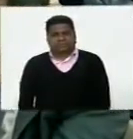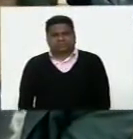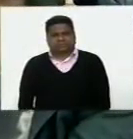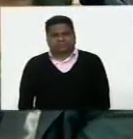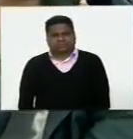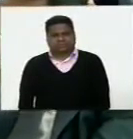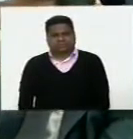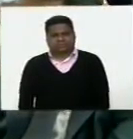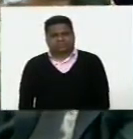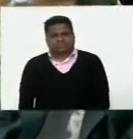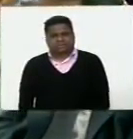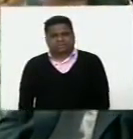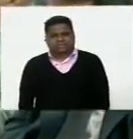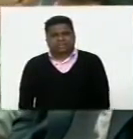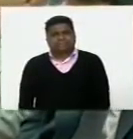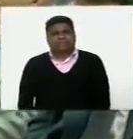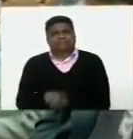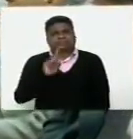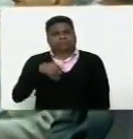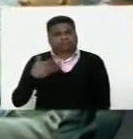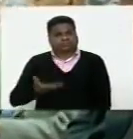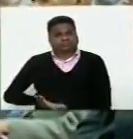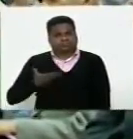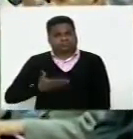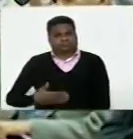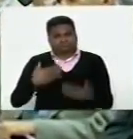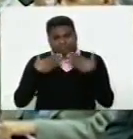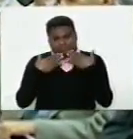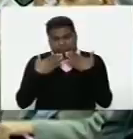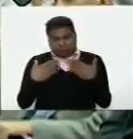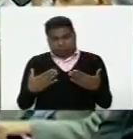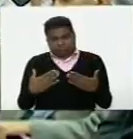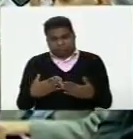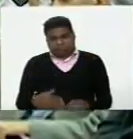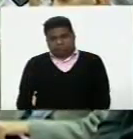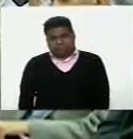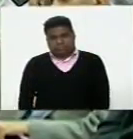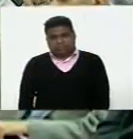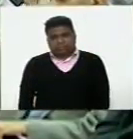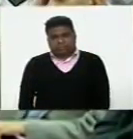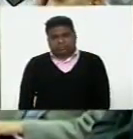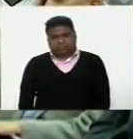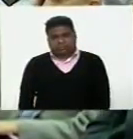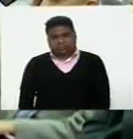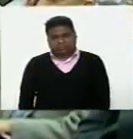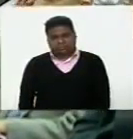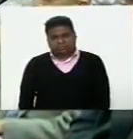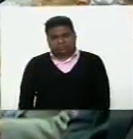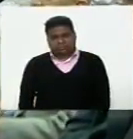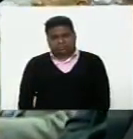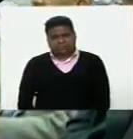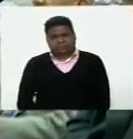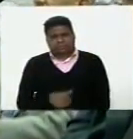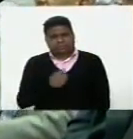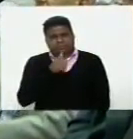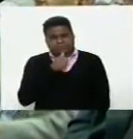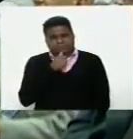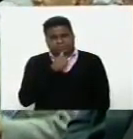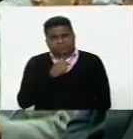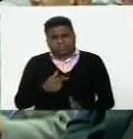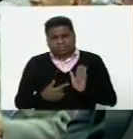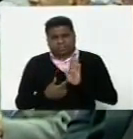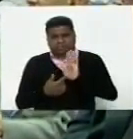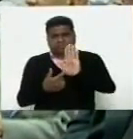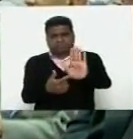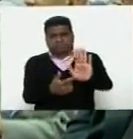Y ahí es importante agradecer así a quien presentó este